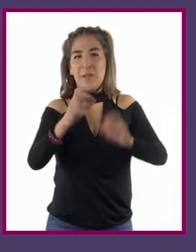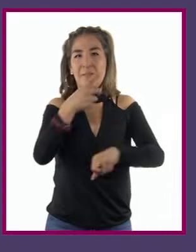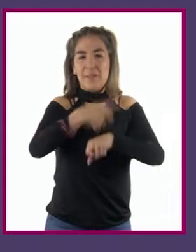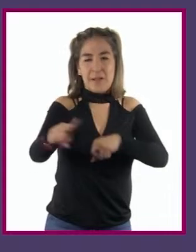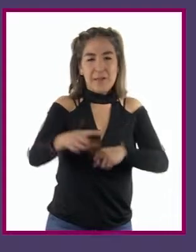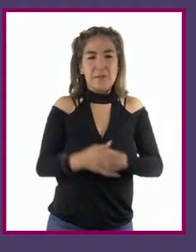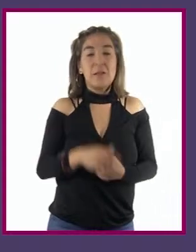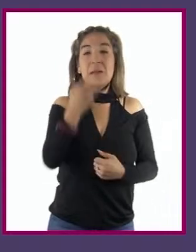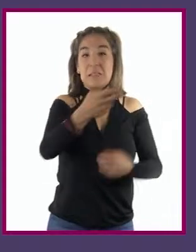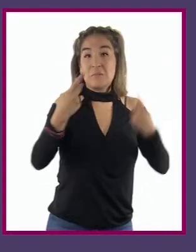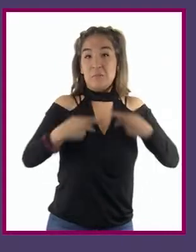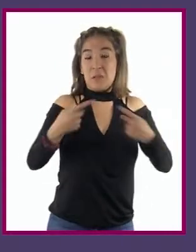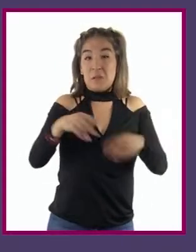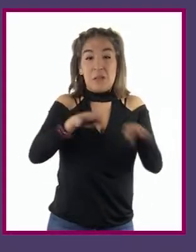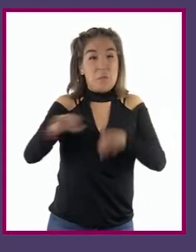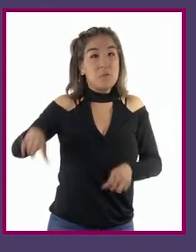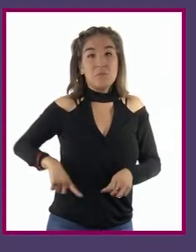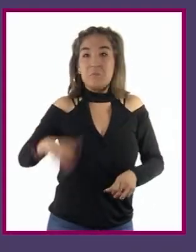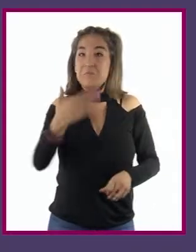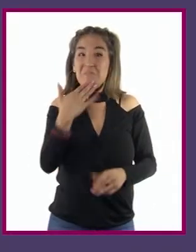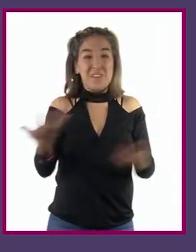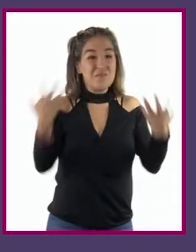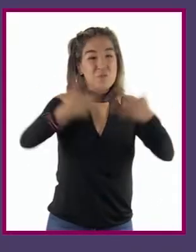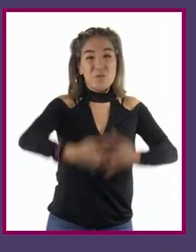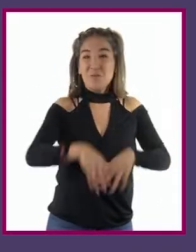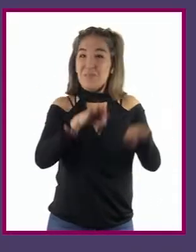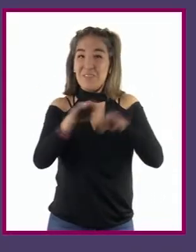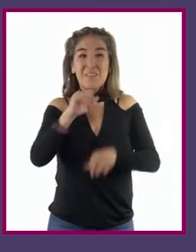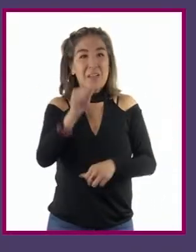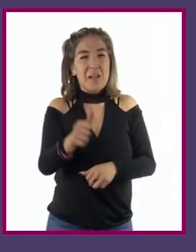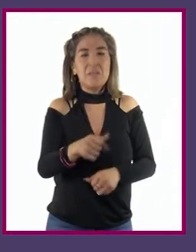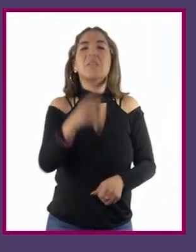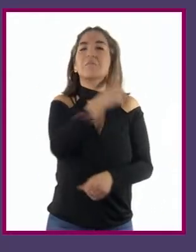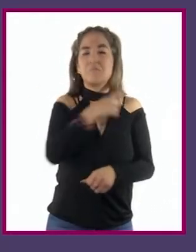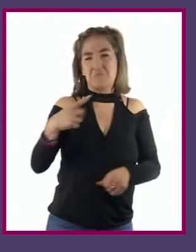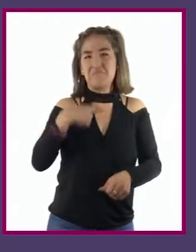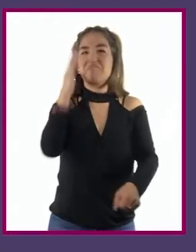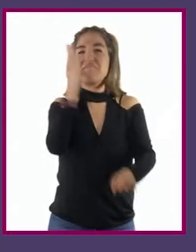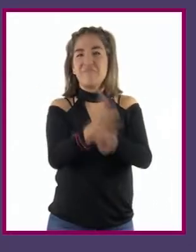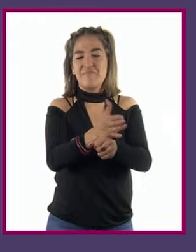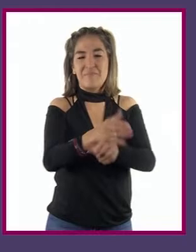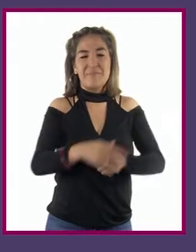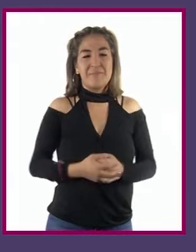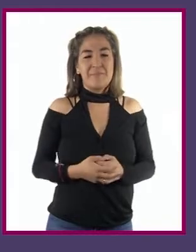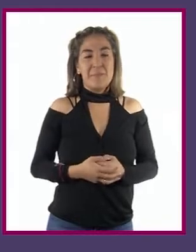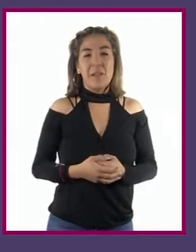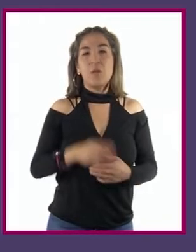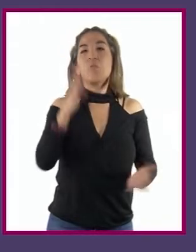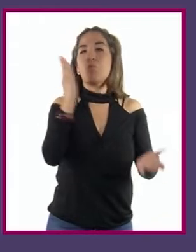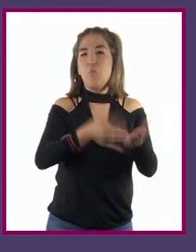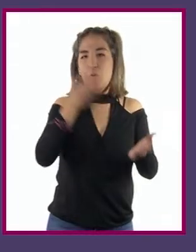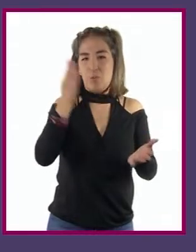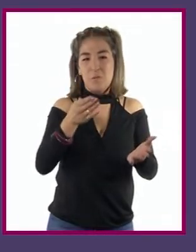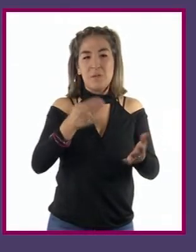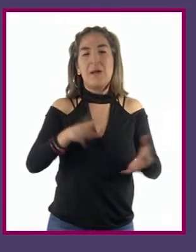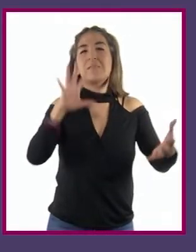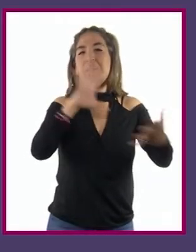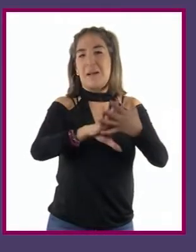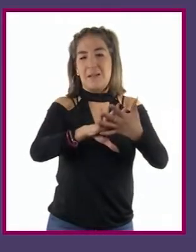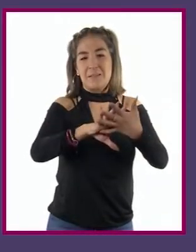cumplan adecuadamente su función o no realicen sus funciones serán sancionados con multas,